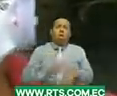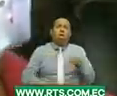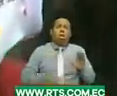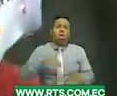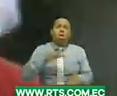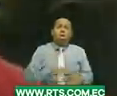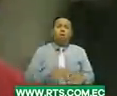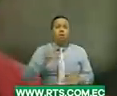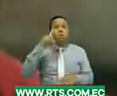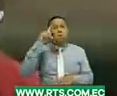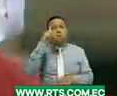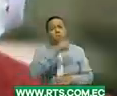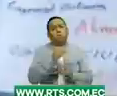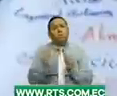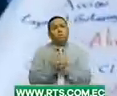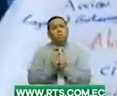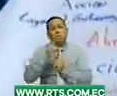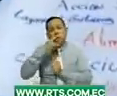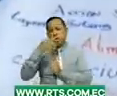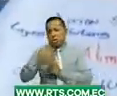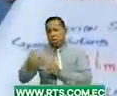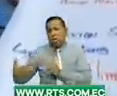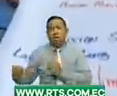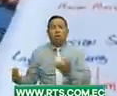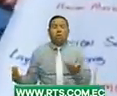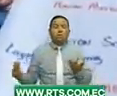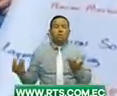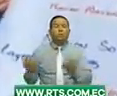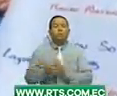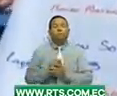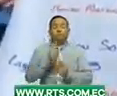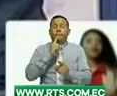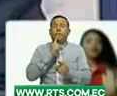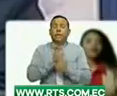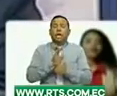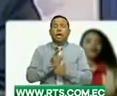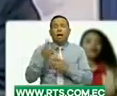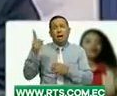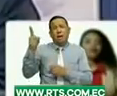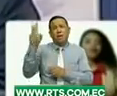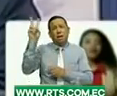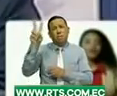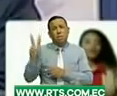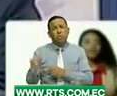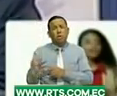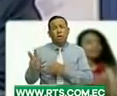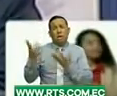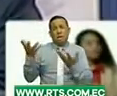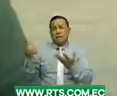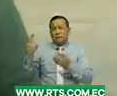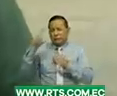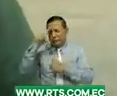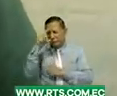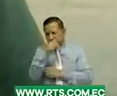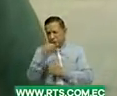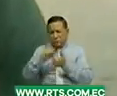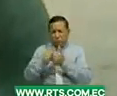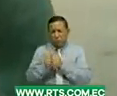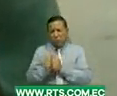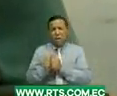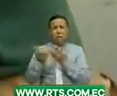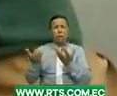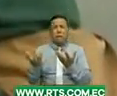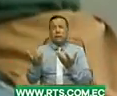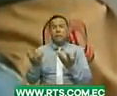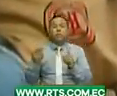fuerte caminar con los niños. Que todo se tornó insostenible y perdieron las esperanzas de que cambie la situación del país hermano,